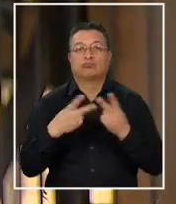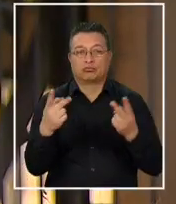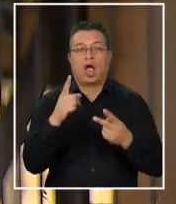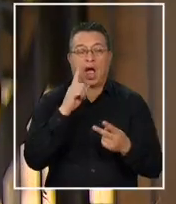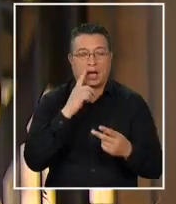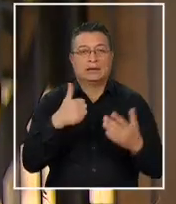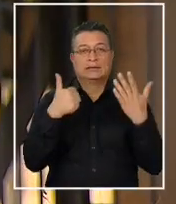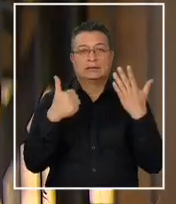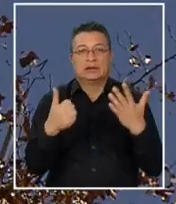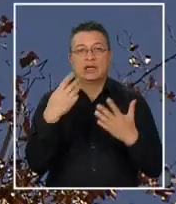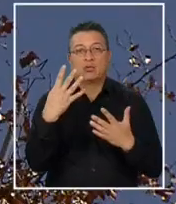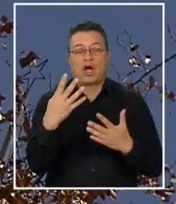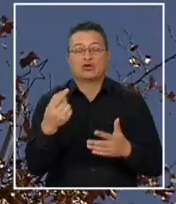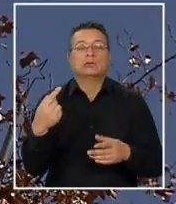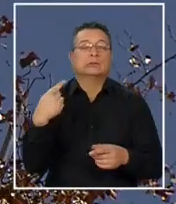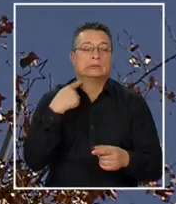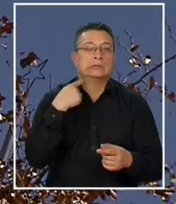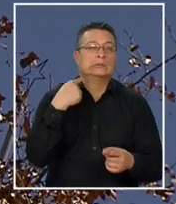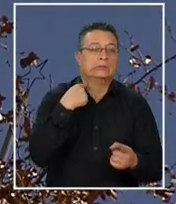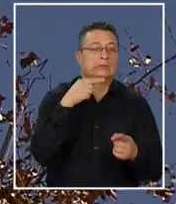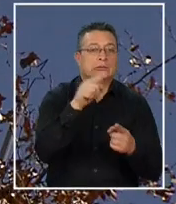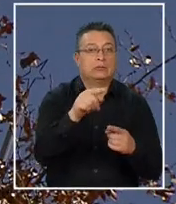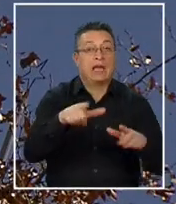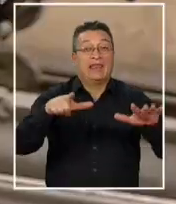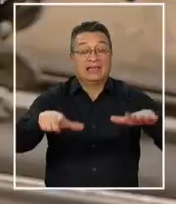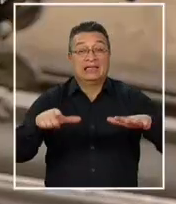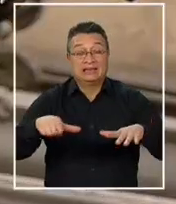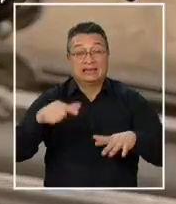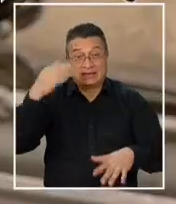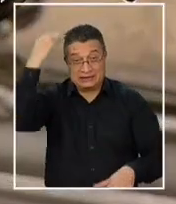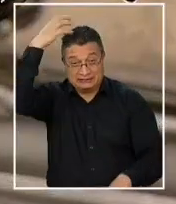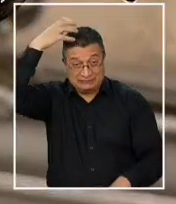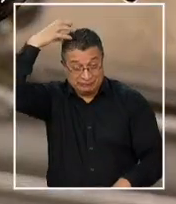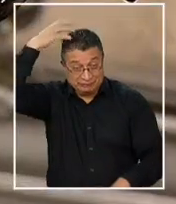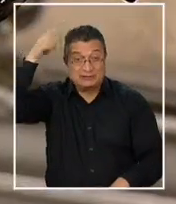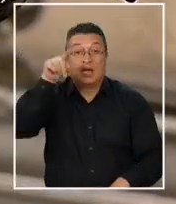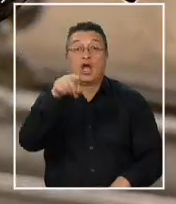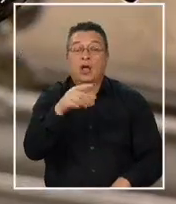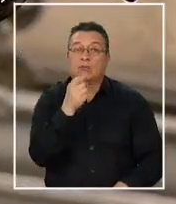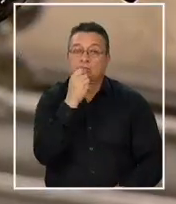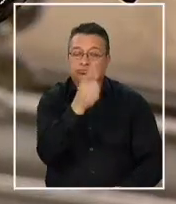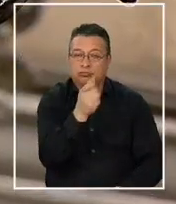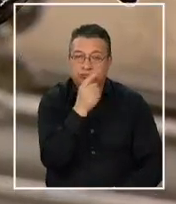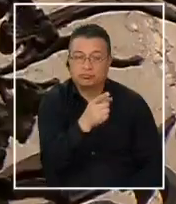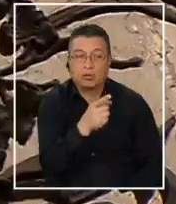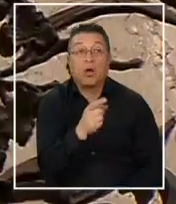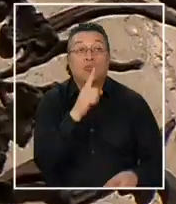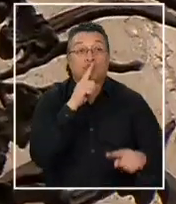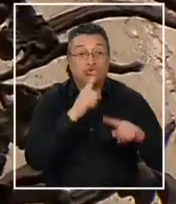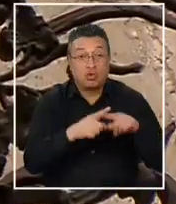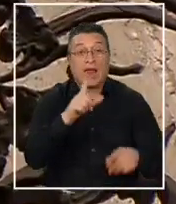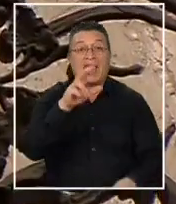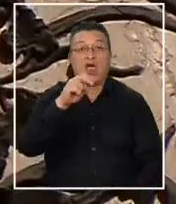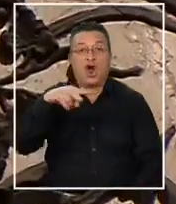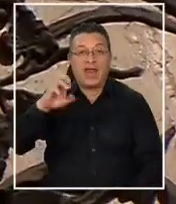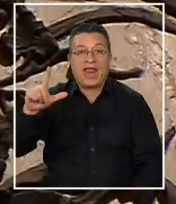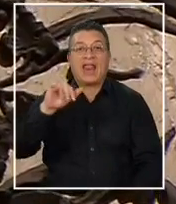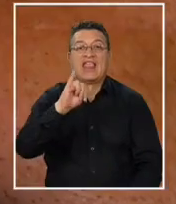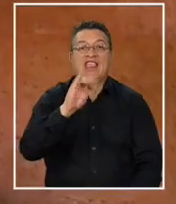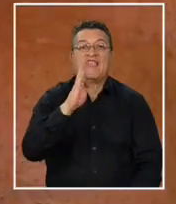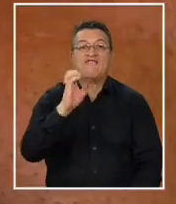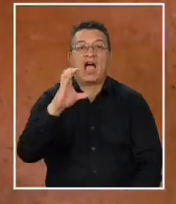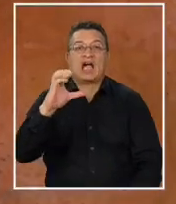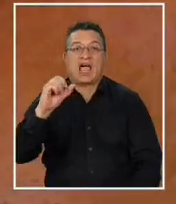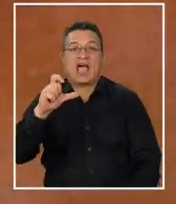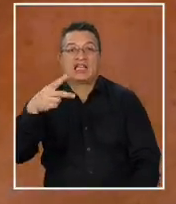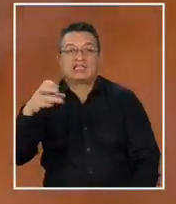de 64 víctimas y 17 sacerdotes denunciados hasta ese momento, incluido el nombre de Leonel Ibacache,